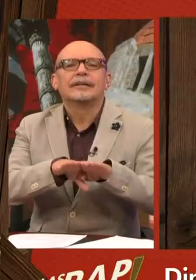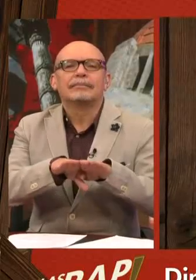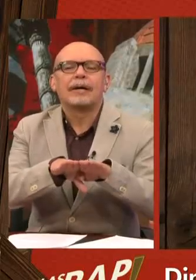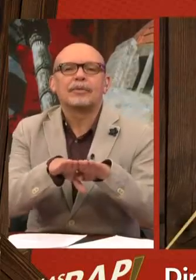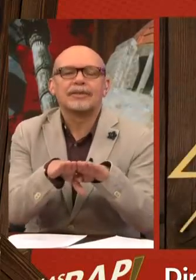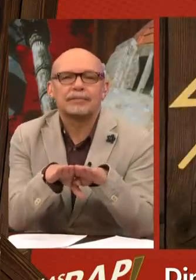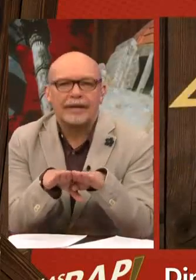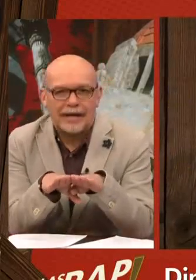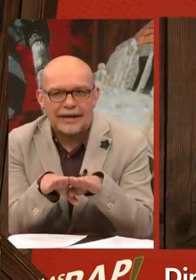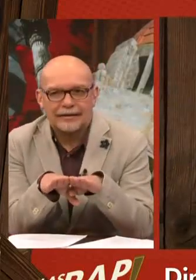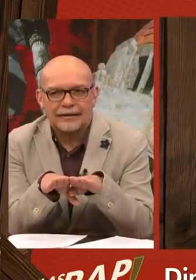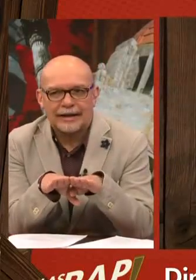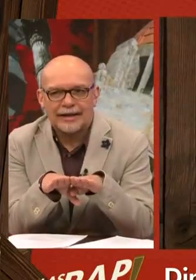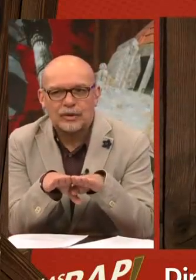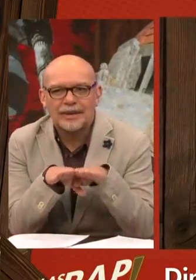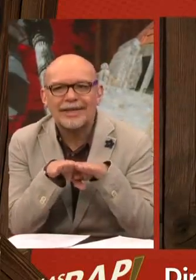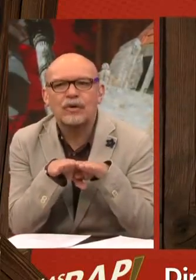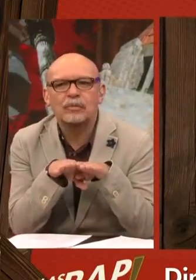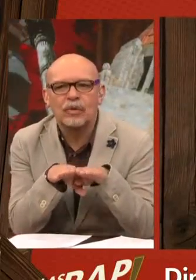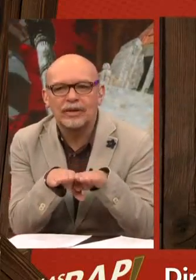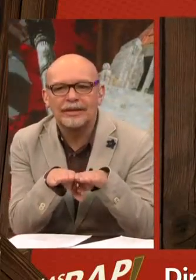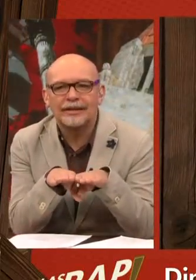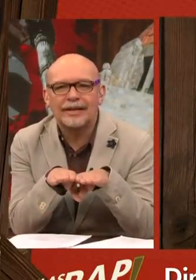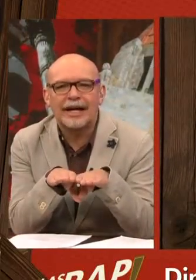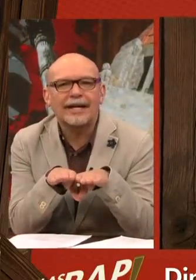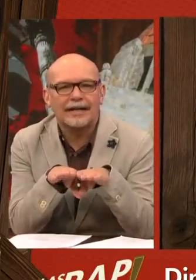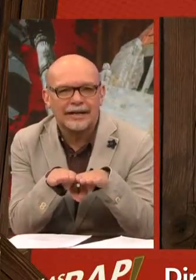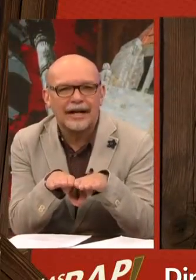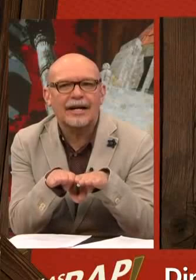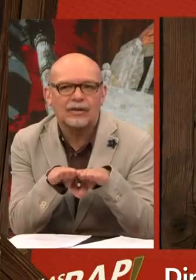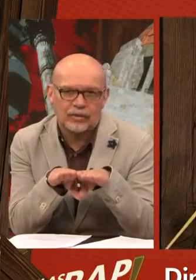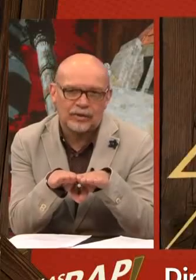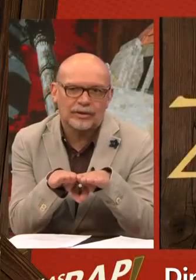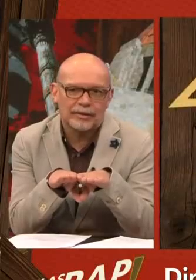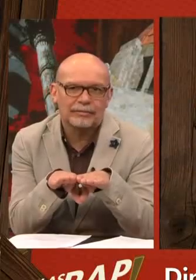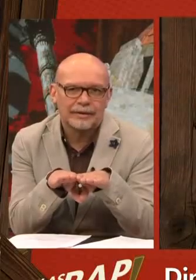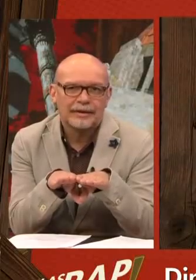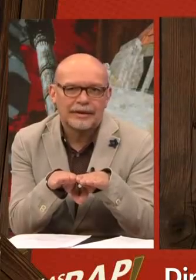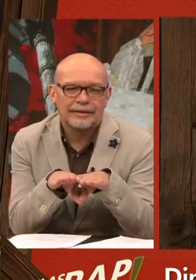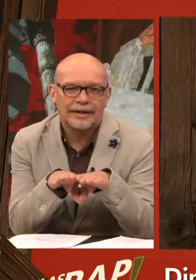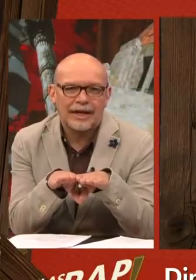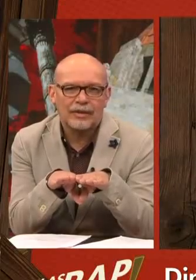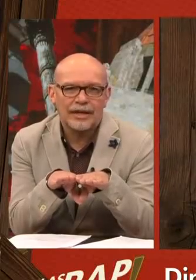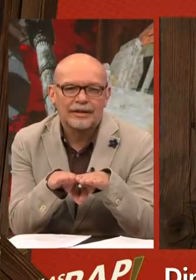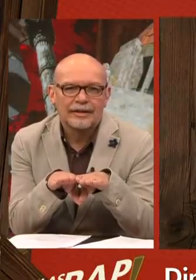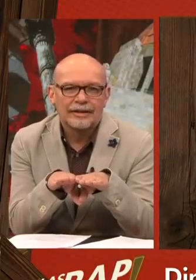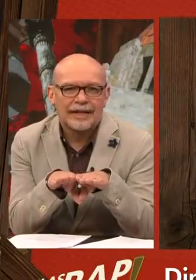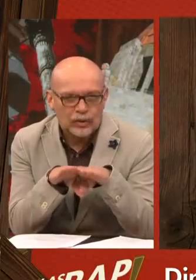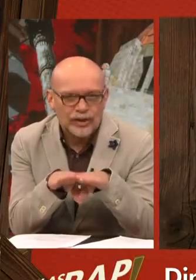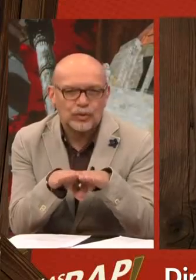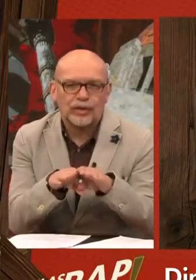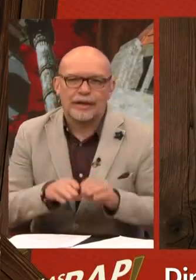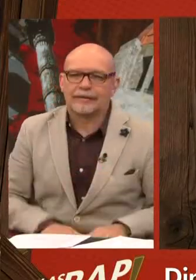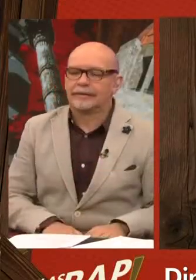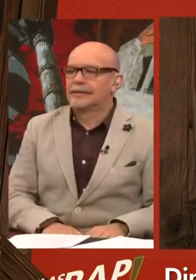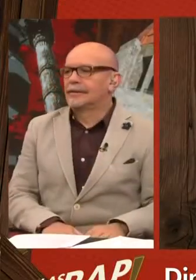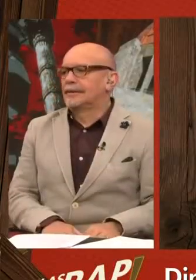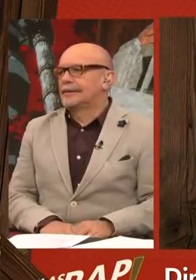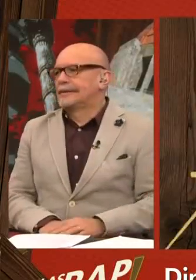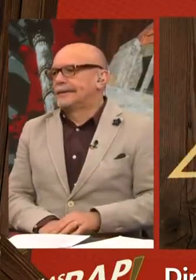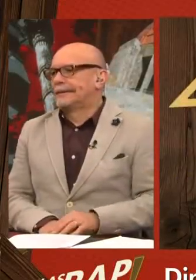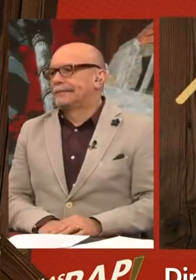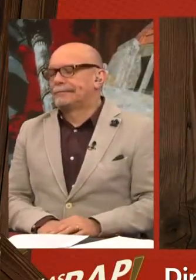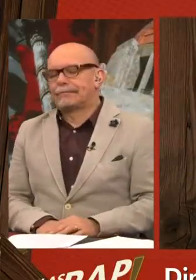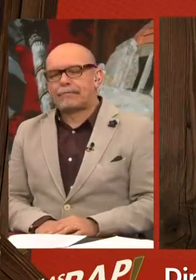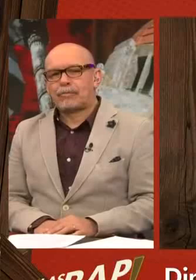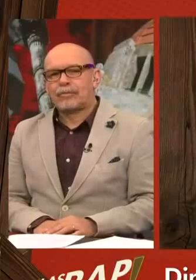arreglar. Vamos a esperar a que las cosas se acomoden y que caiga quien caiga, como dijo también Claudia. Las cosas sucedan. Pero que no se